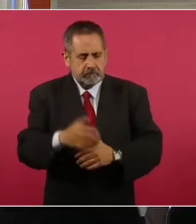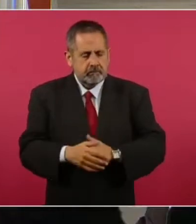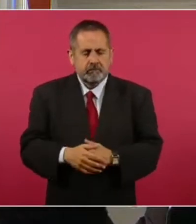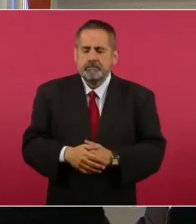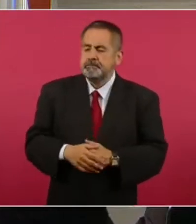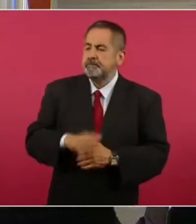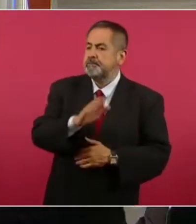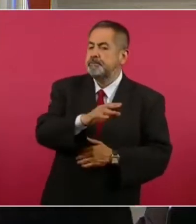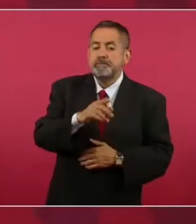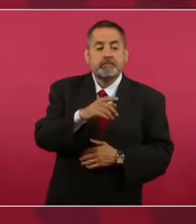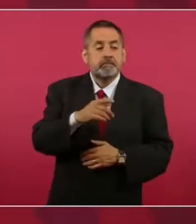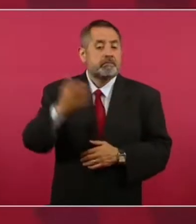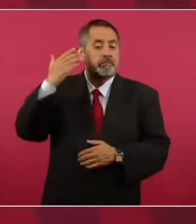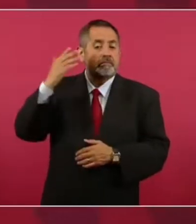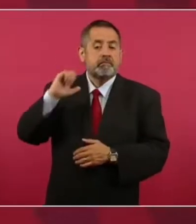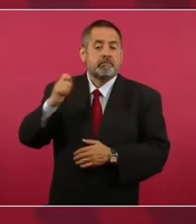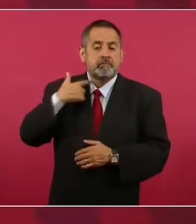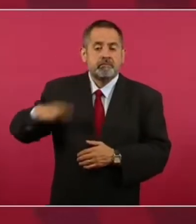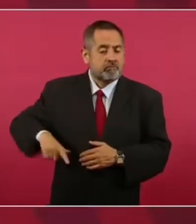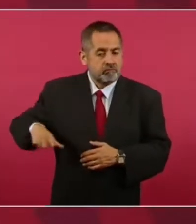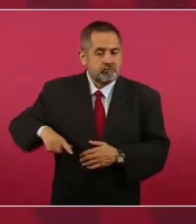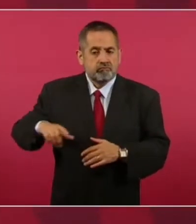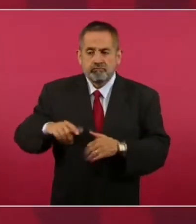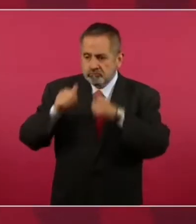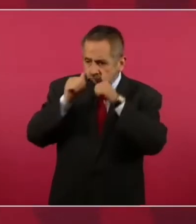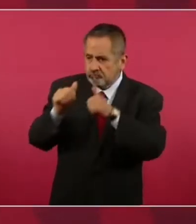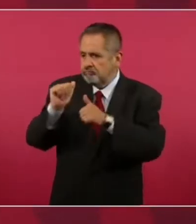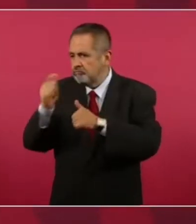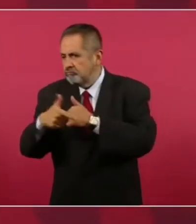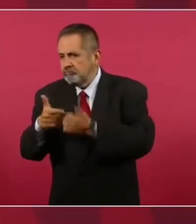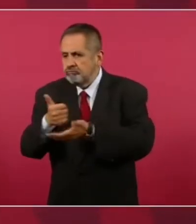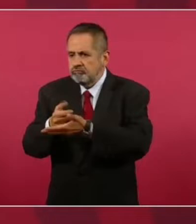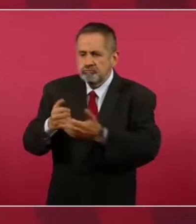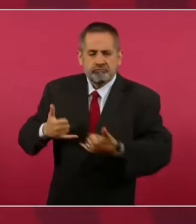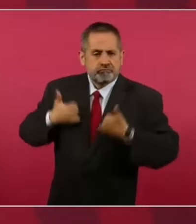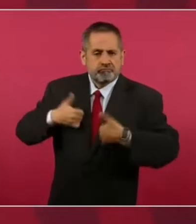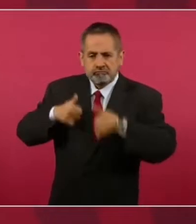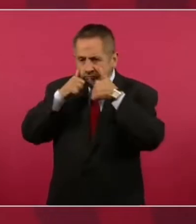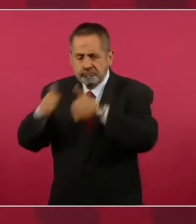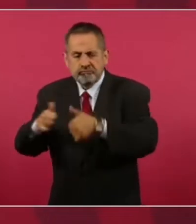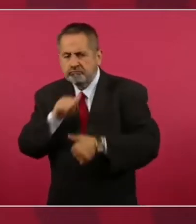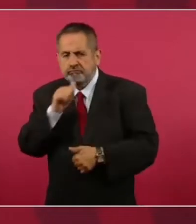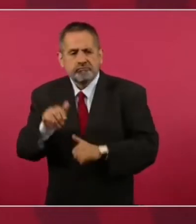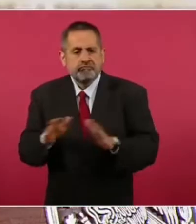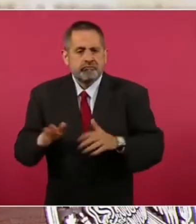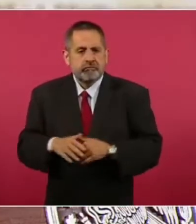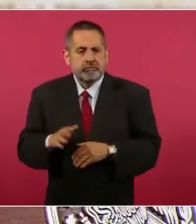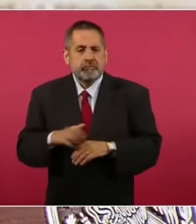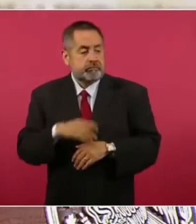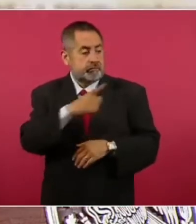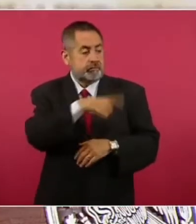Nunca atendieron las causas. Nunca atendieron a los jóvenes, porque desprecian a